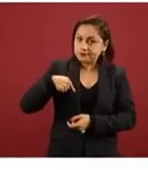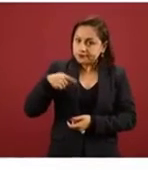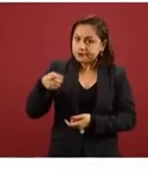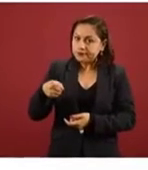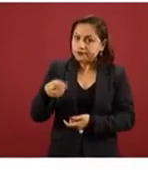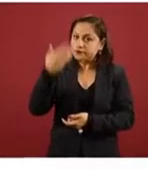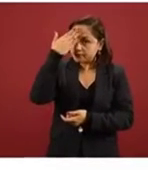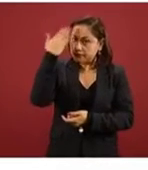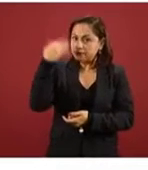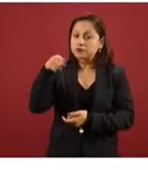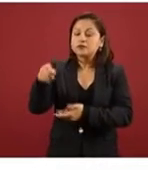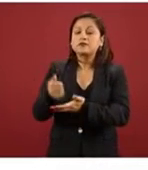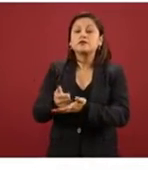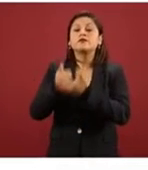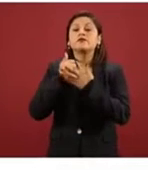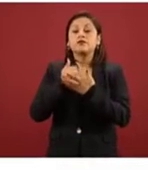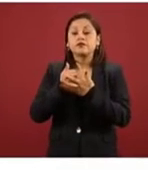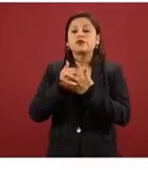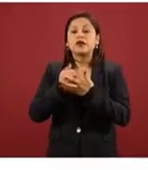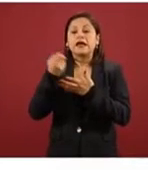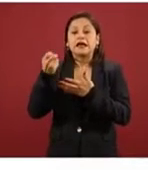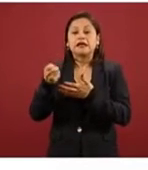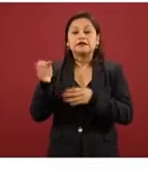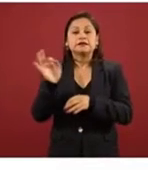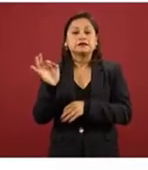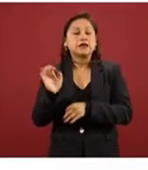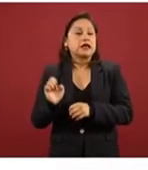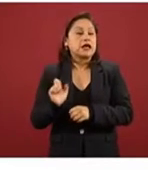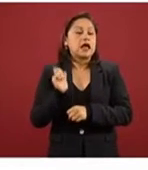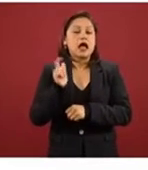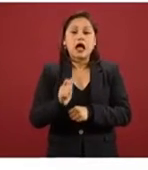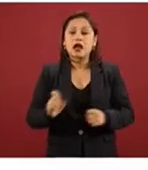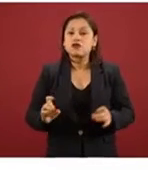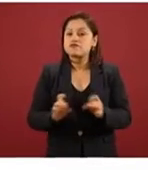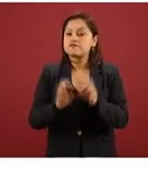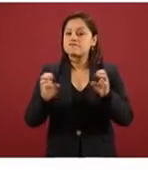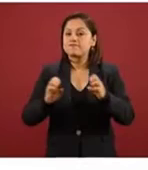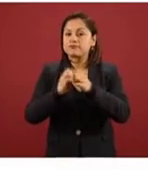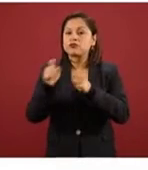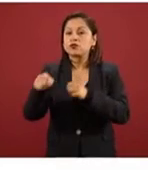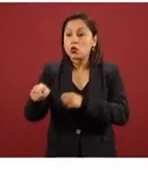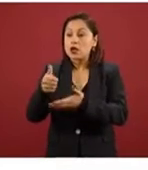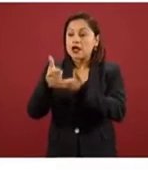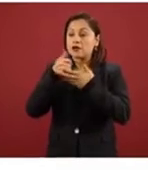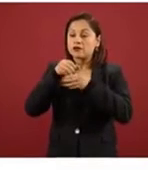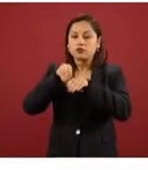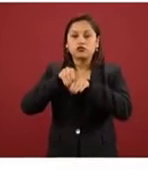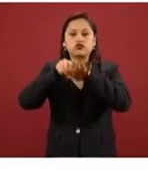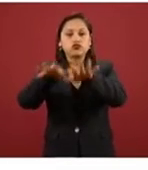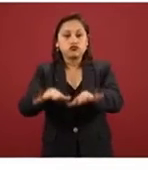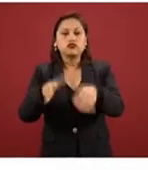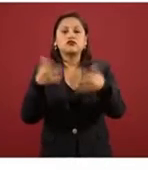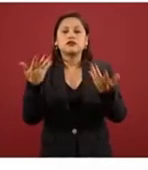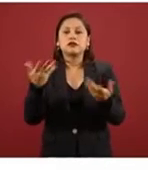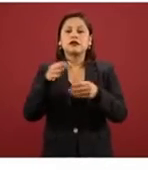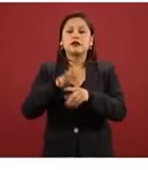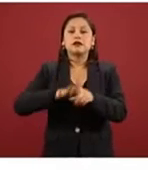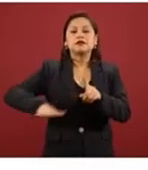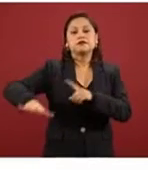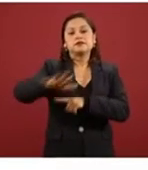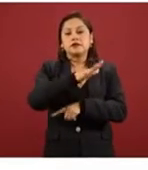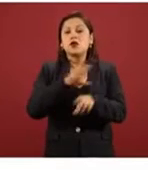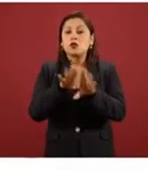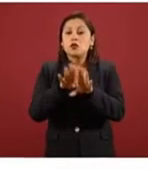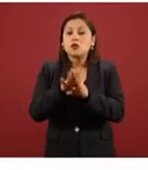aparición de alguna emergencia en el territorio. Un esfuerzo muy importante para comunicar a través de los medios